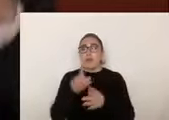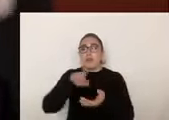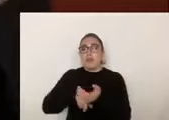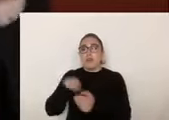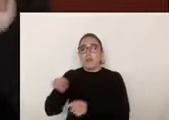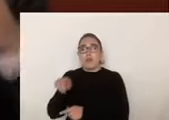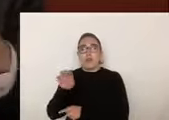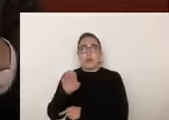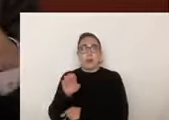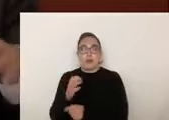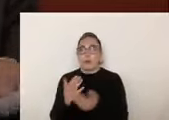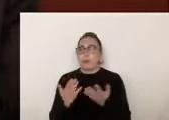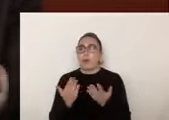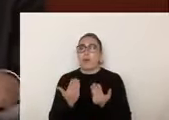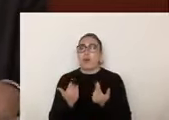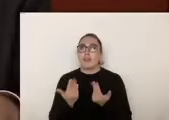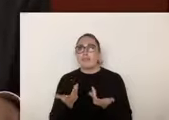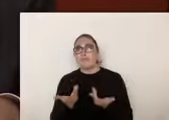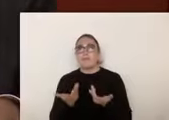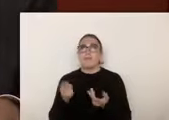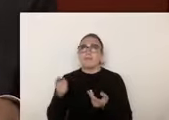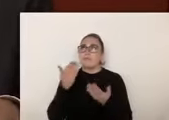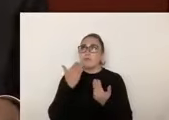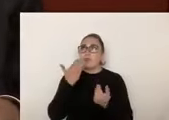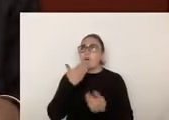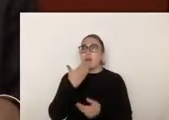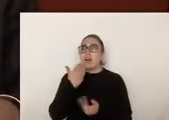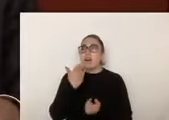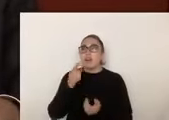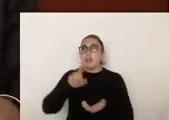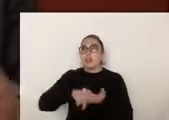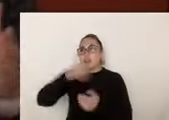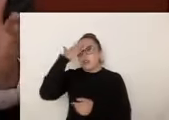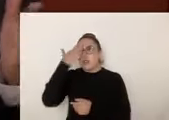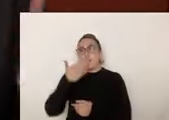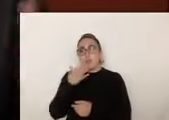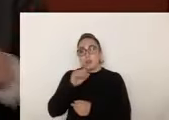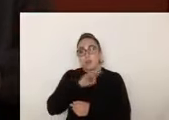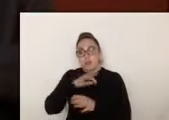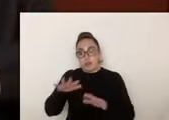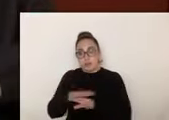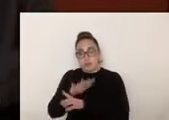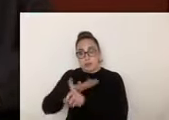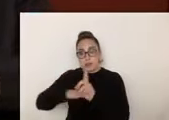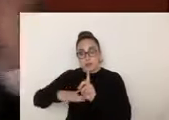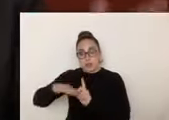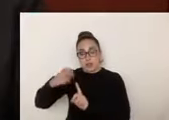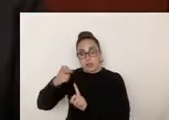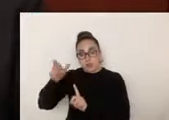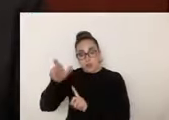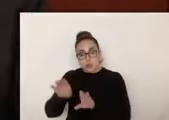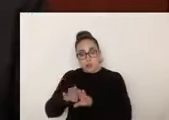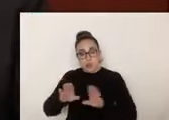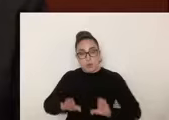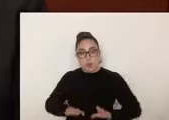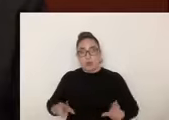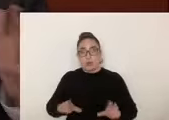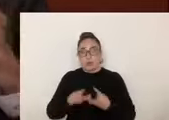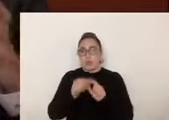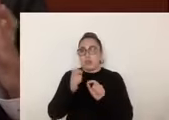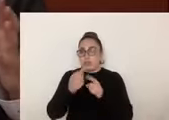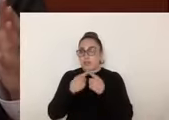capacidad de ser, digamos, influido por parte de esas teorías. Entonces, estas teorías nos dan una paleta tremenda.